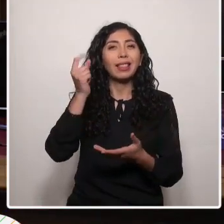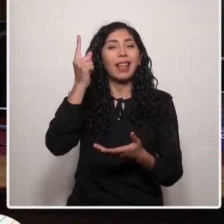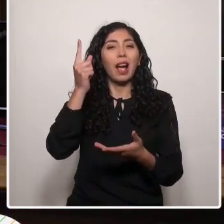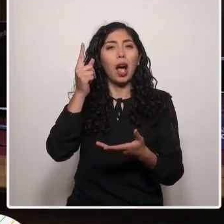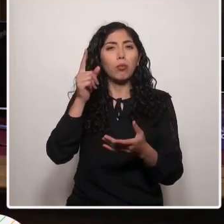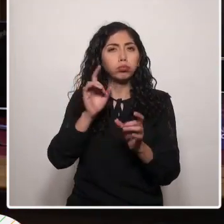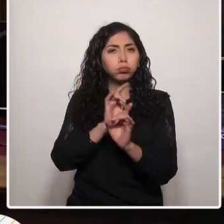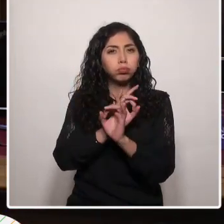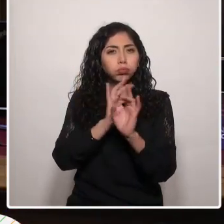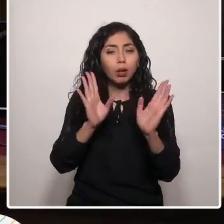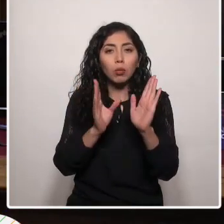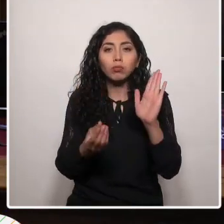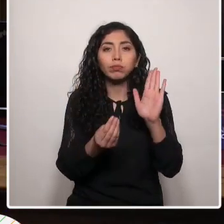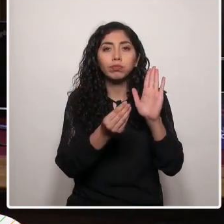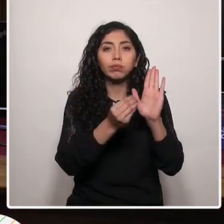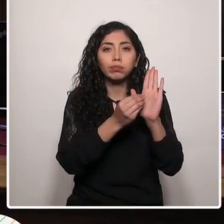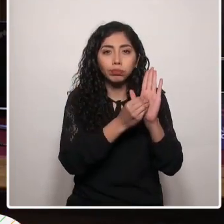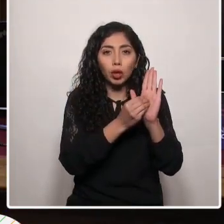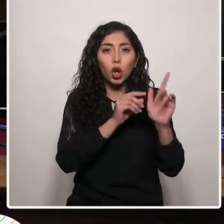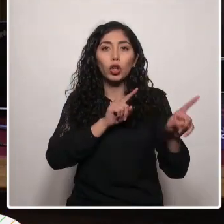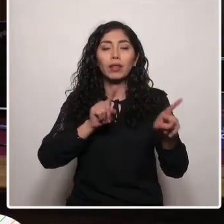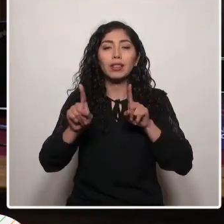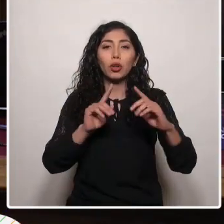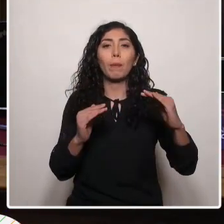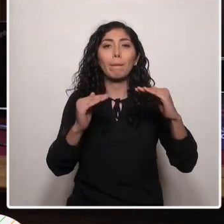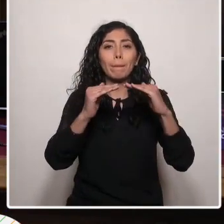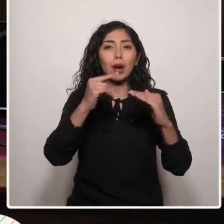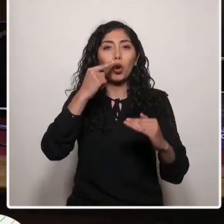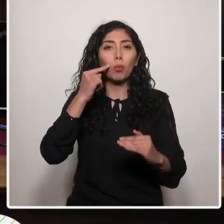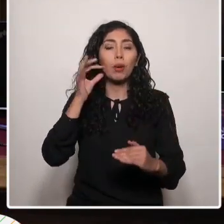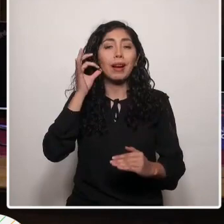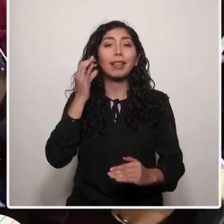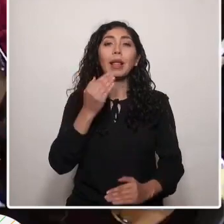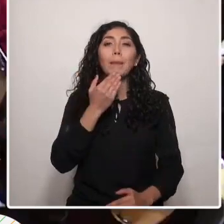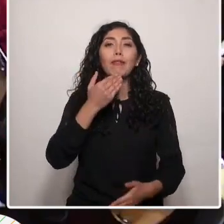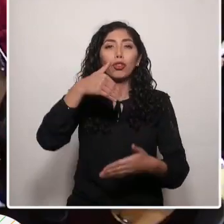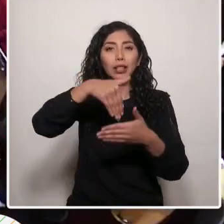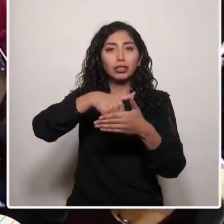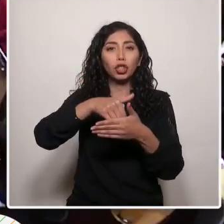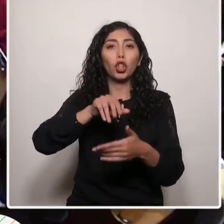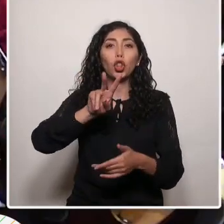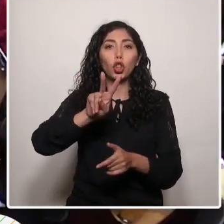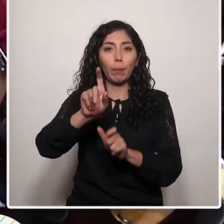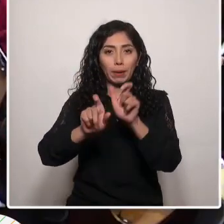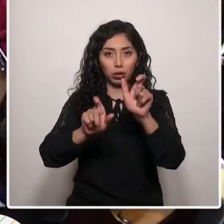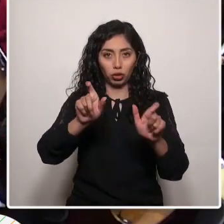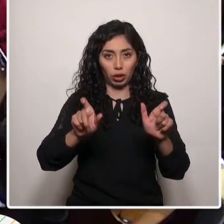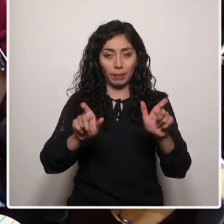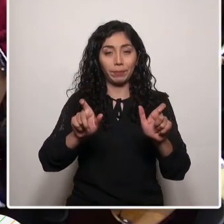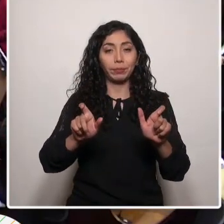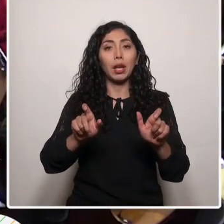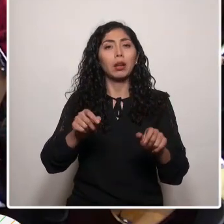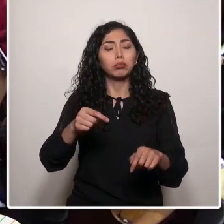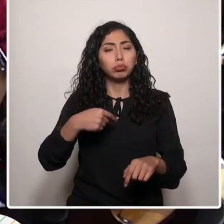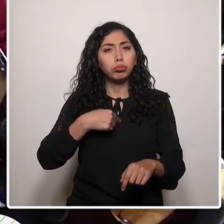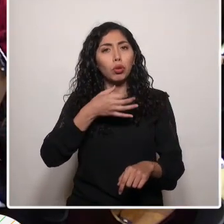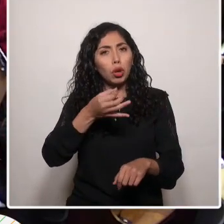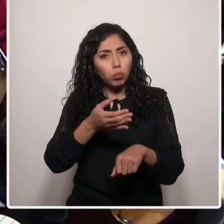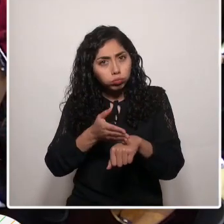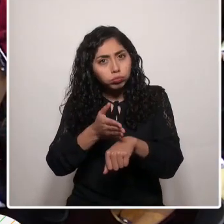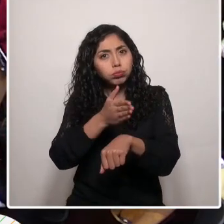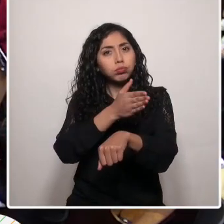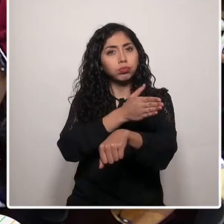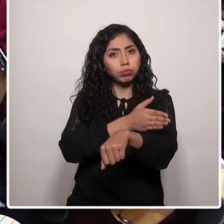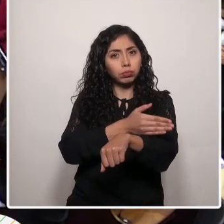al enunciado coordinación paritaria y la votación por 2 personas. Pero dicho lo anterior, quería complementar el